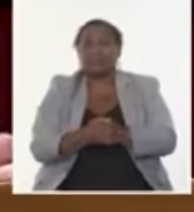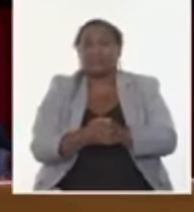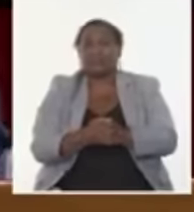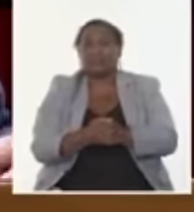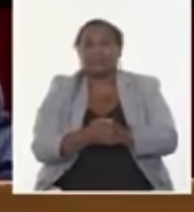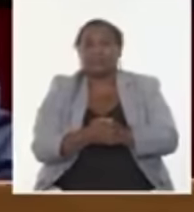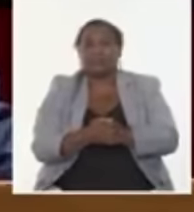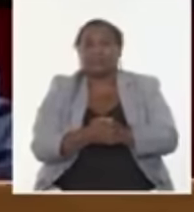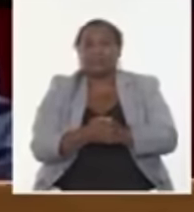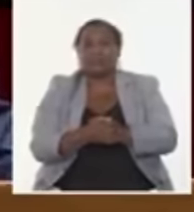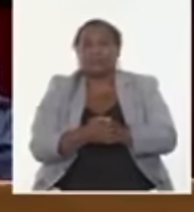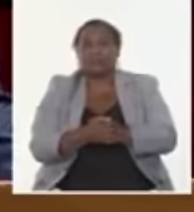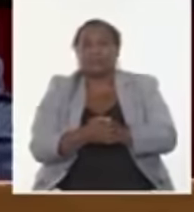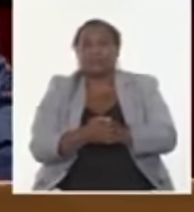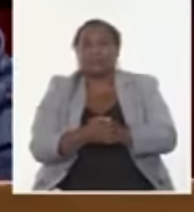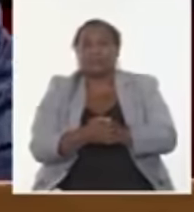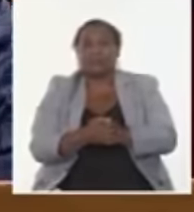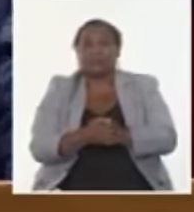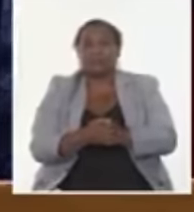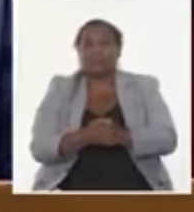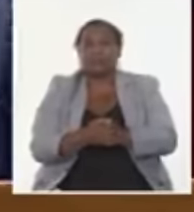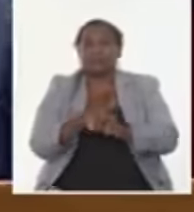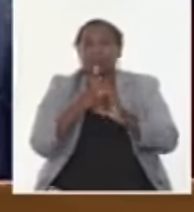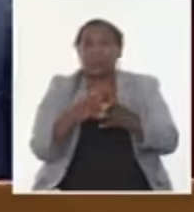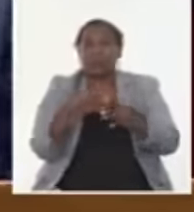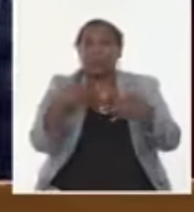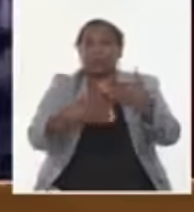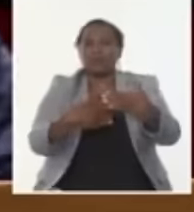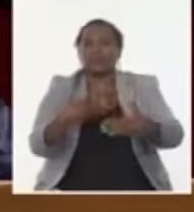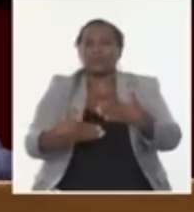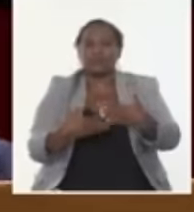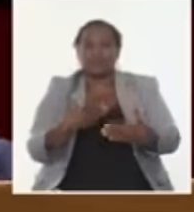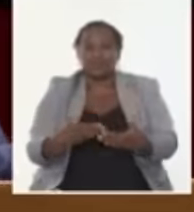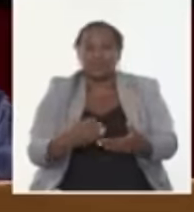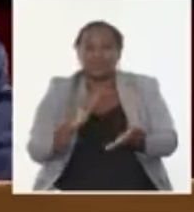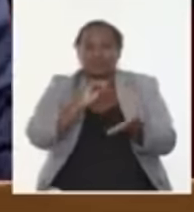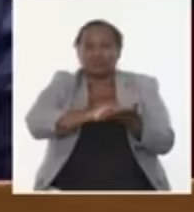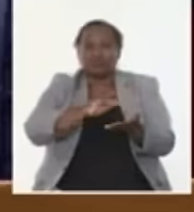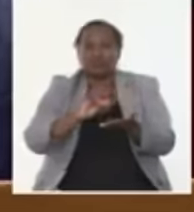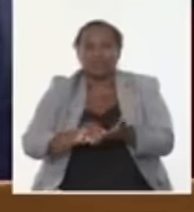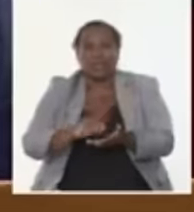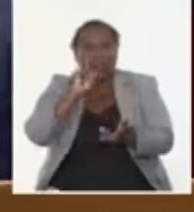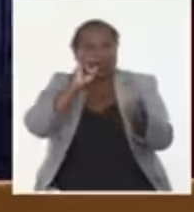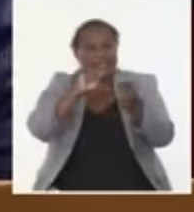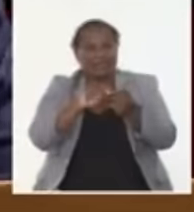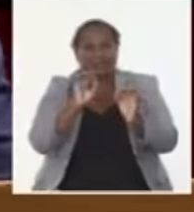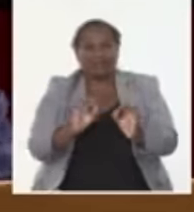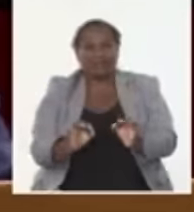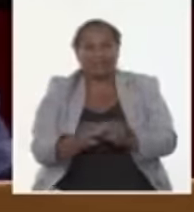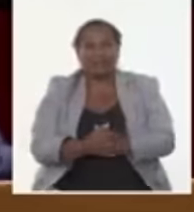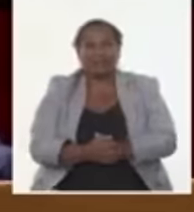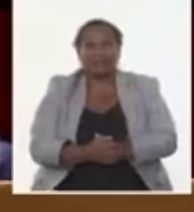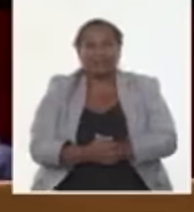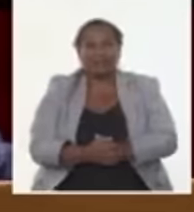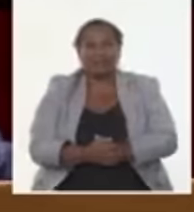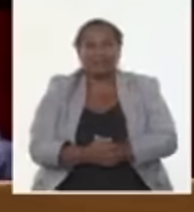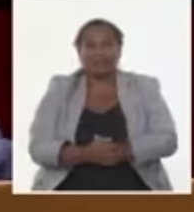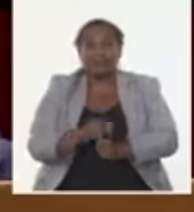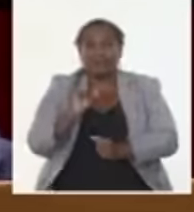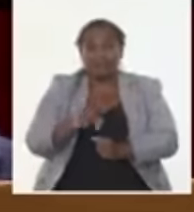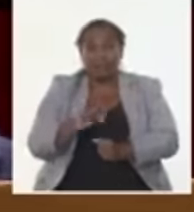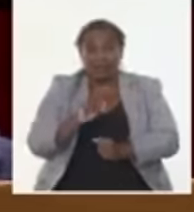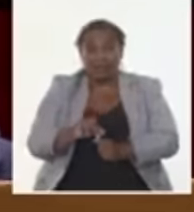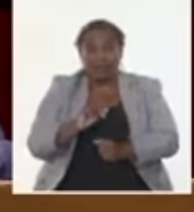impulsarlo para poder entonces continuar el proceso de implementación de los demás objetivos. Yo ahora voy a